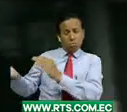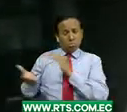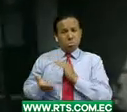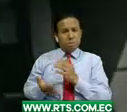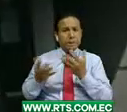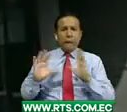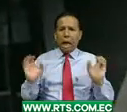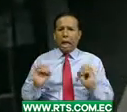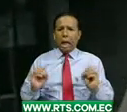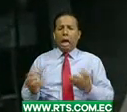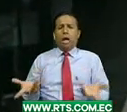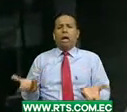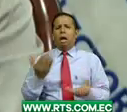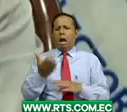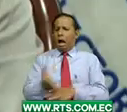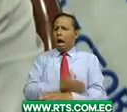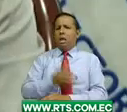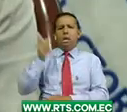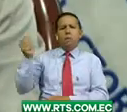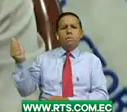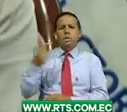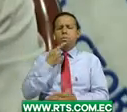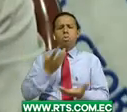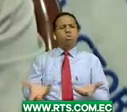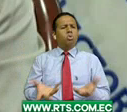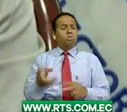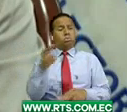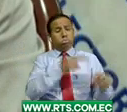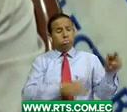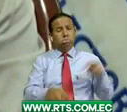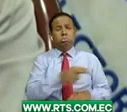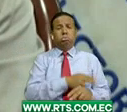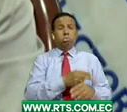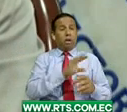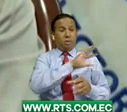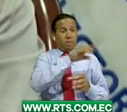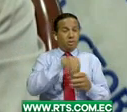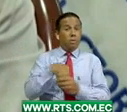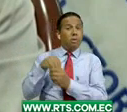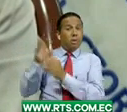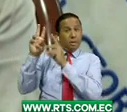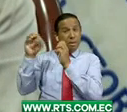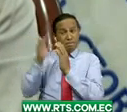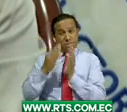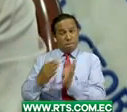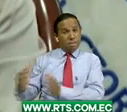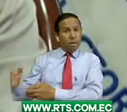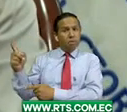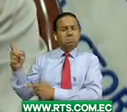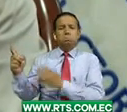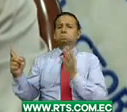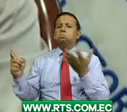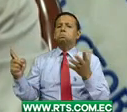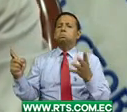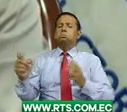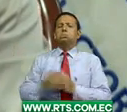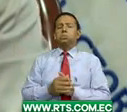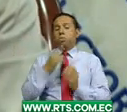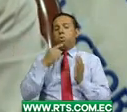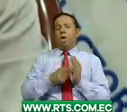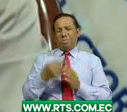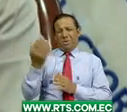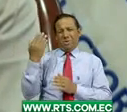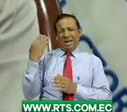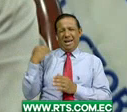se había realizado un estudio técnico. Para el año 2020, el Ministerio de Economía y Finanzas asignó en el grupo 51, que